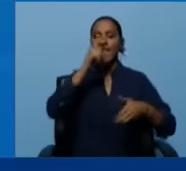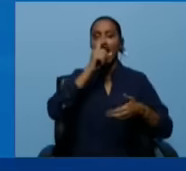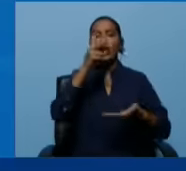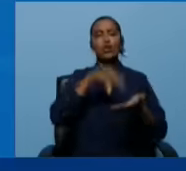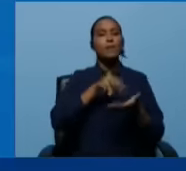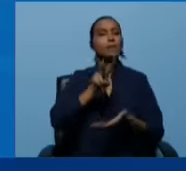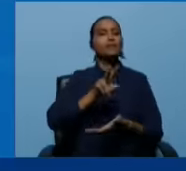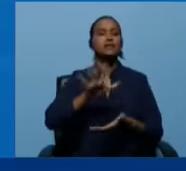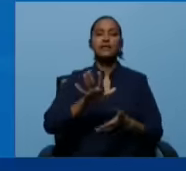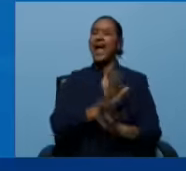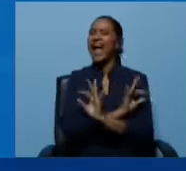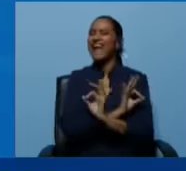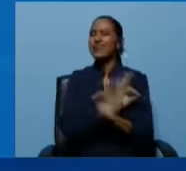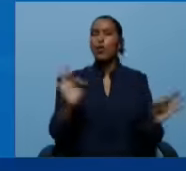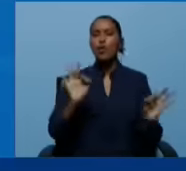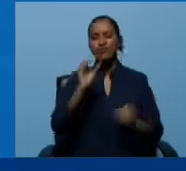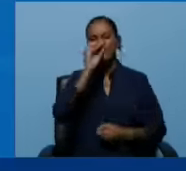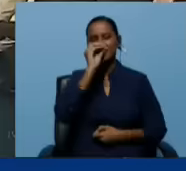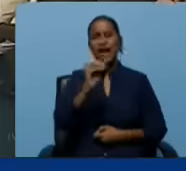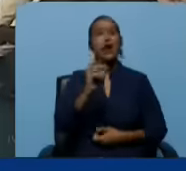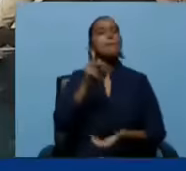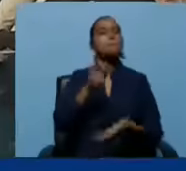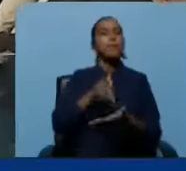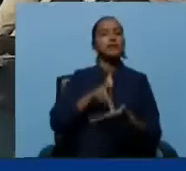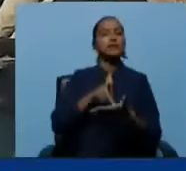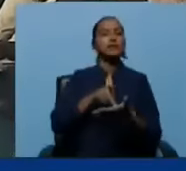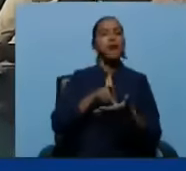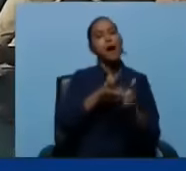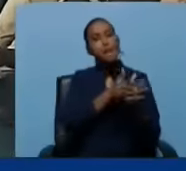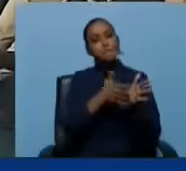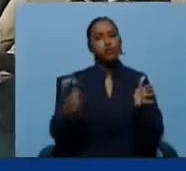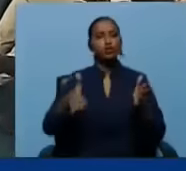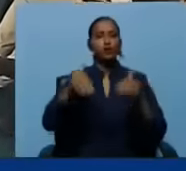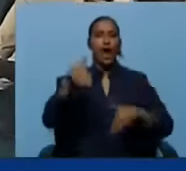Conchinchino, en ningún proceso electoral. Así de sencillo.